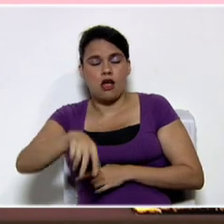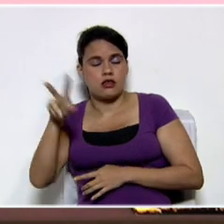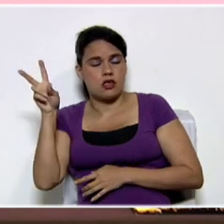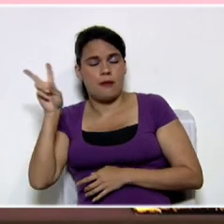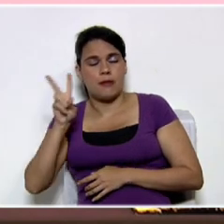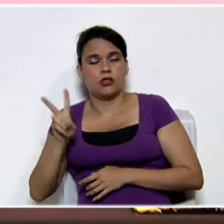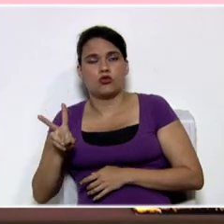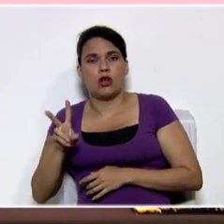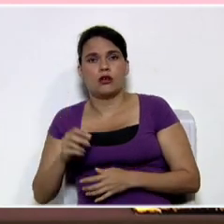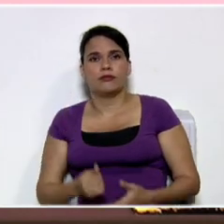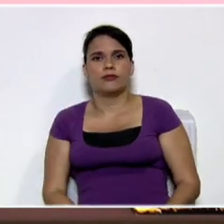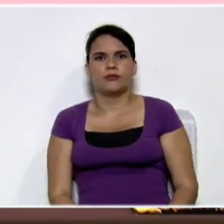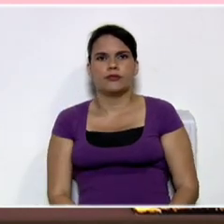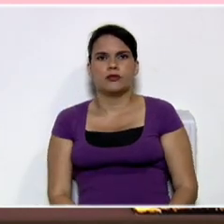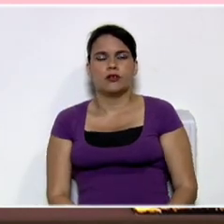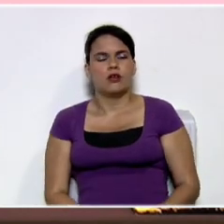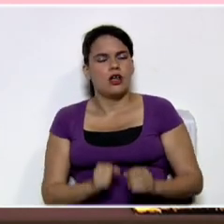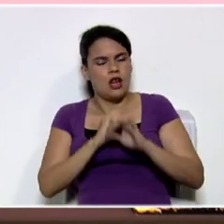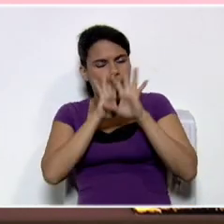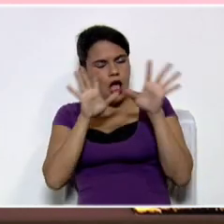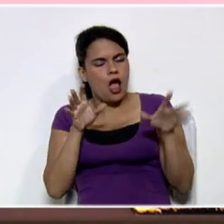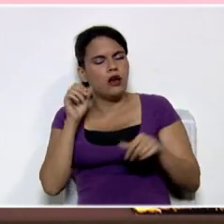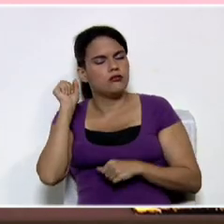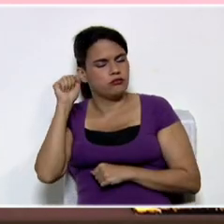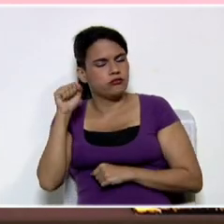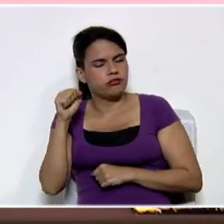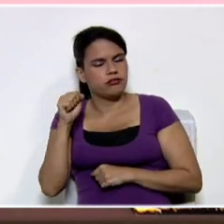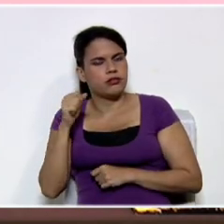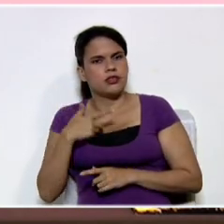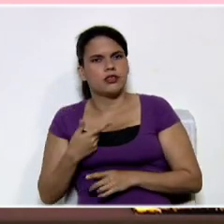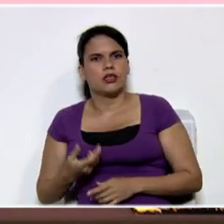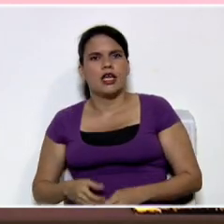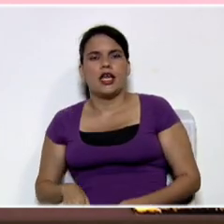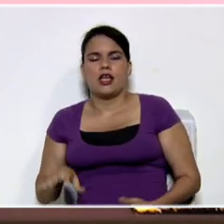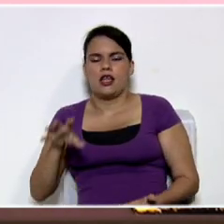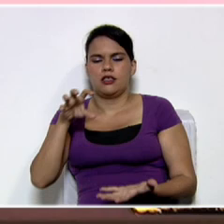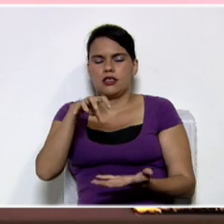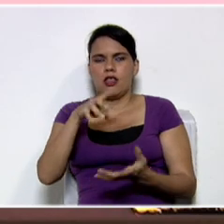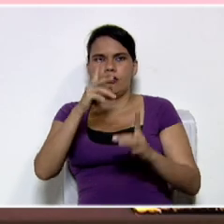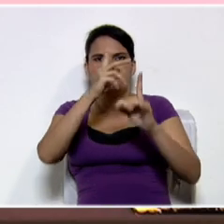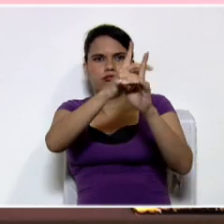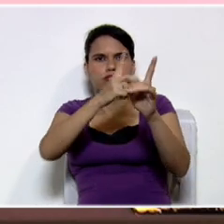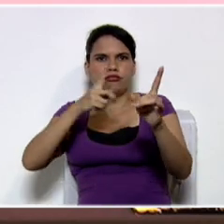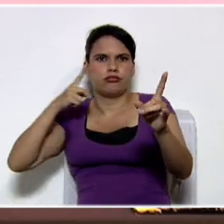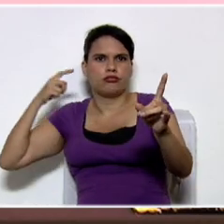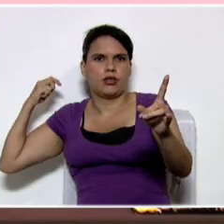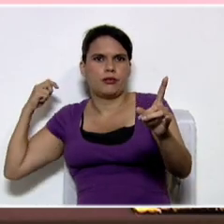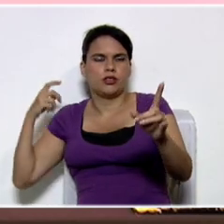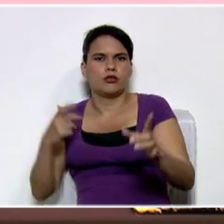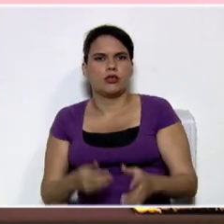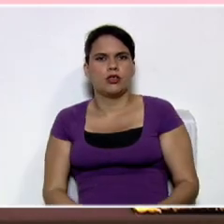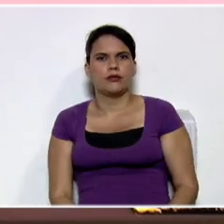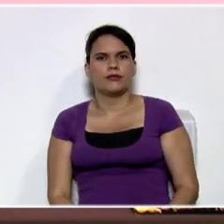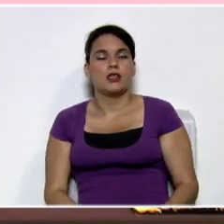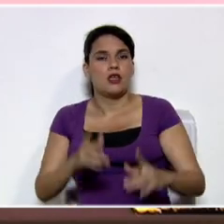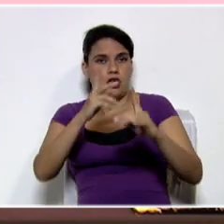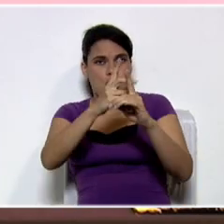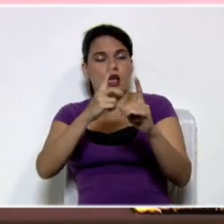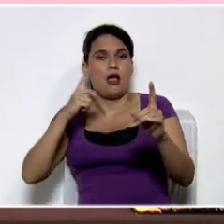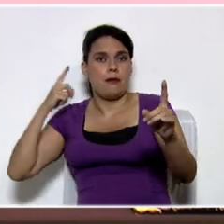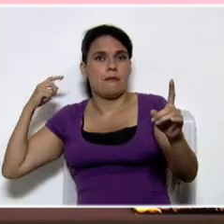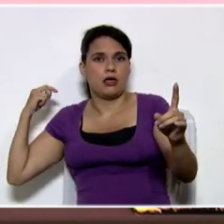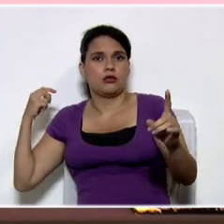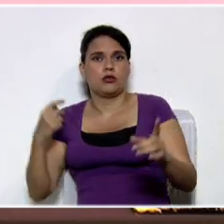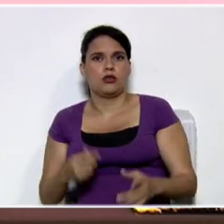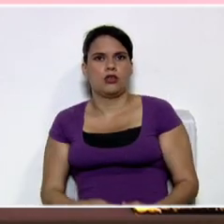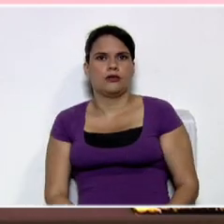nuestro país, Venezuela? Claro que sí, en el estado Amazonas. Así como lo oyes, en Amazonas,